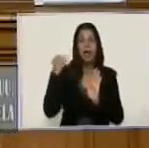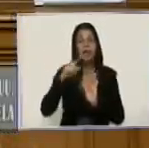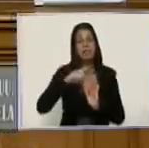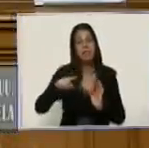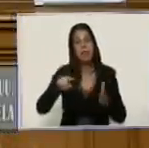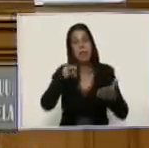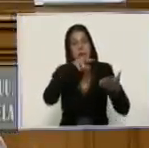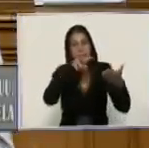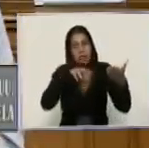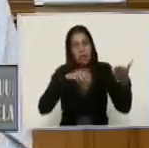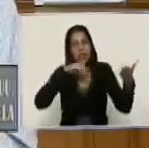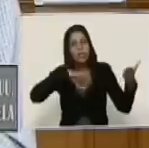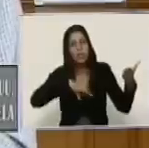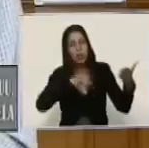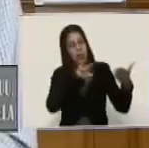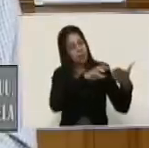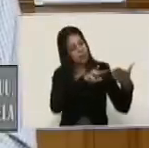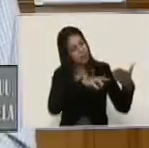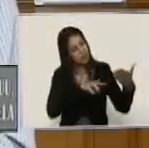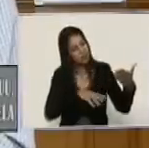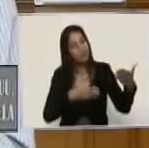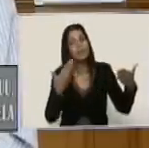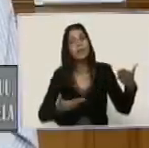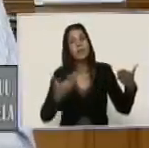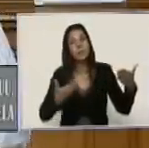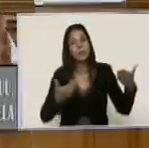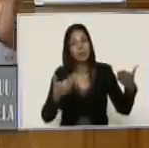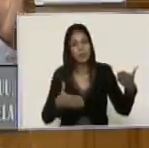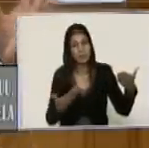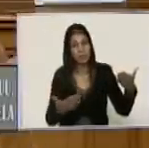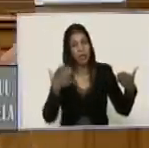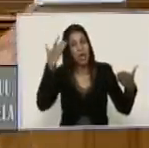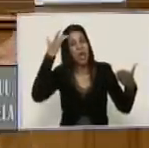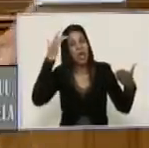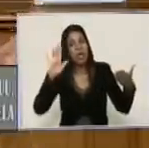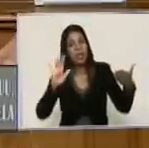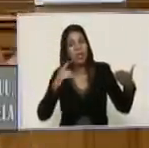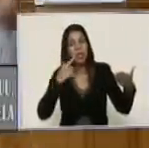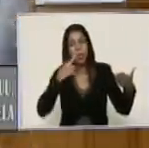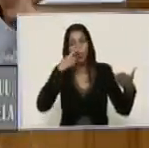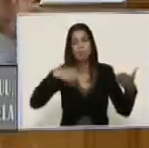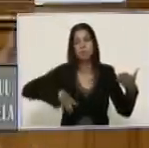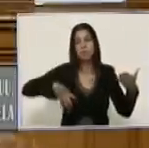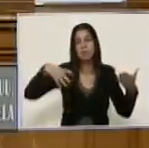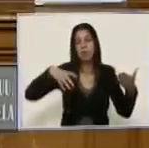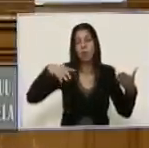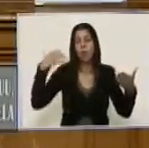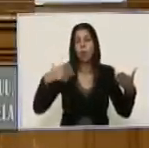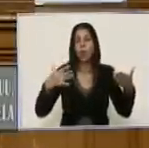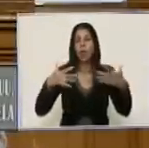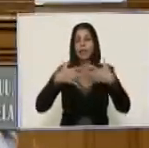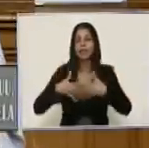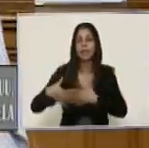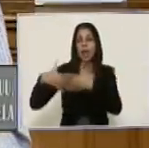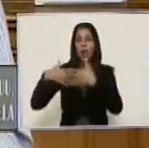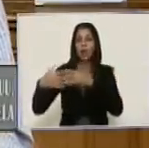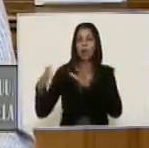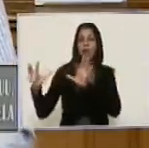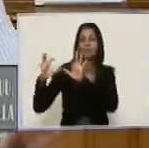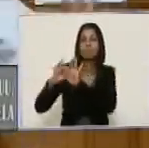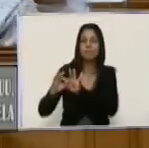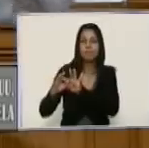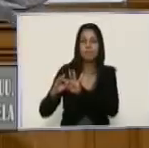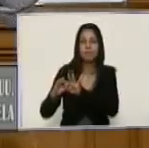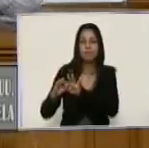elementos esenciales. Creo que el capitalismo y su expresión máxima, el imperialismo yanqui,